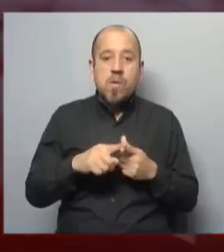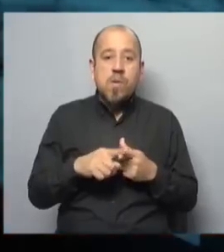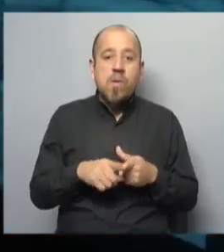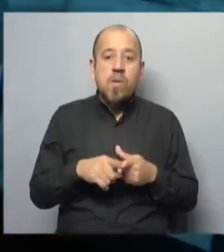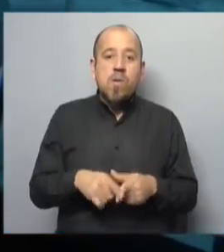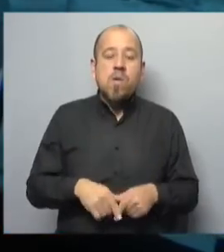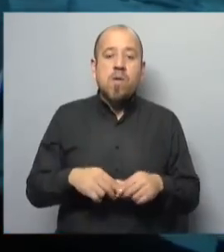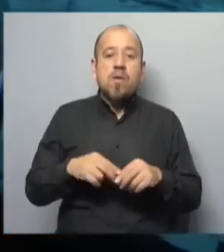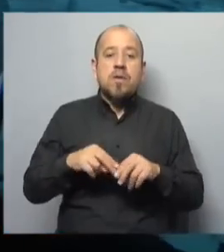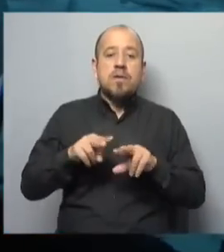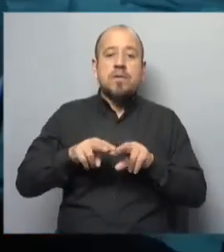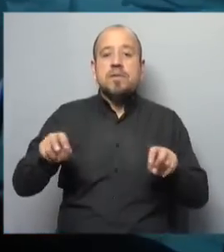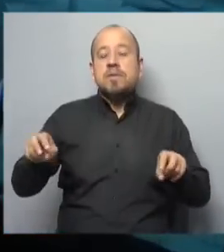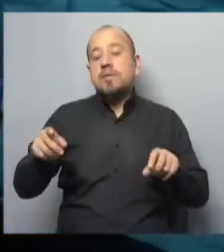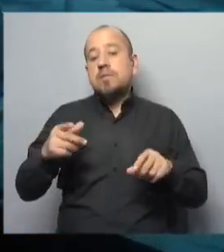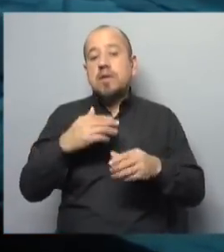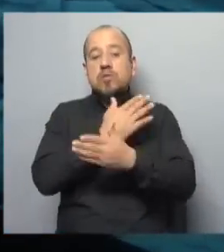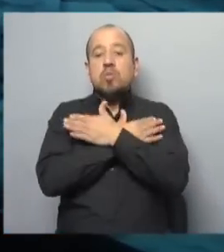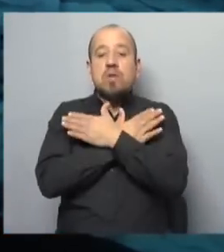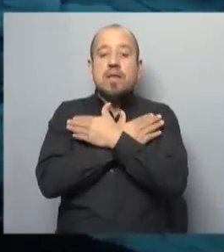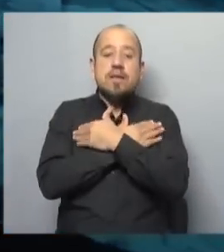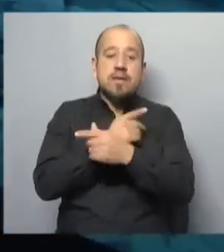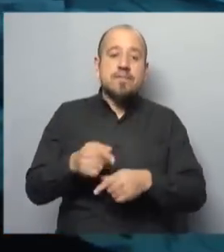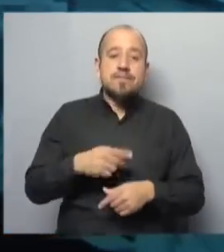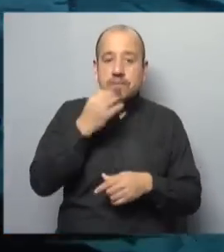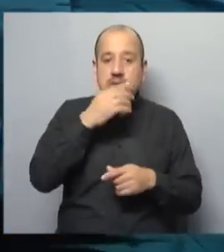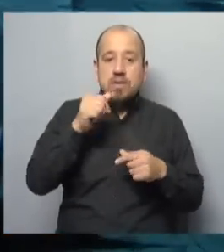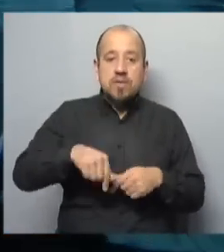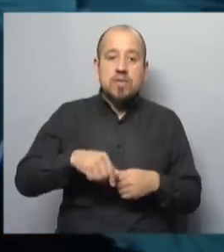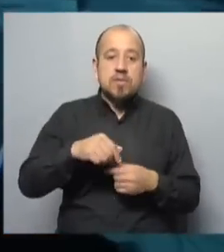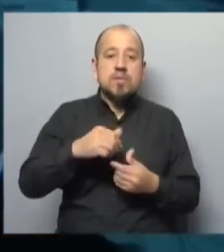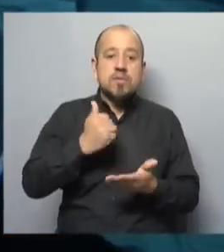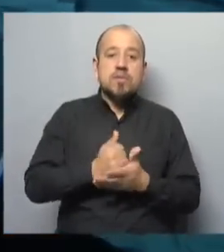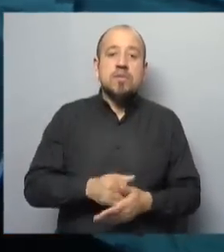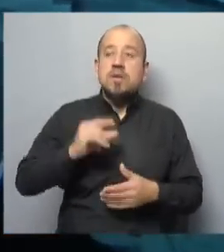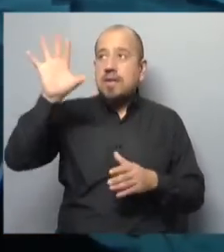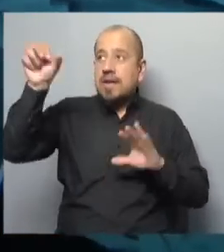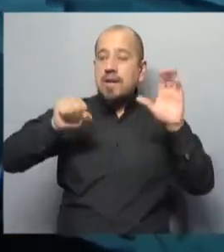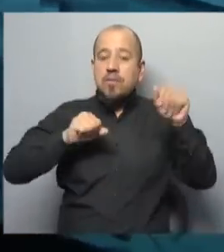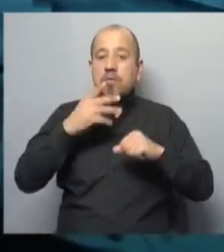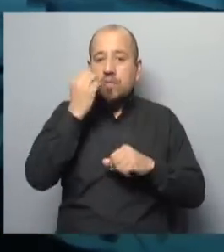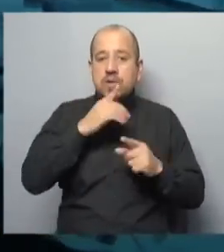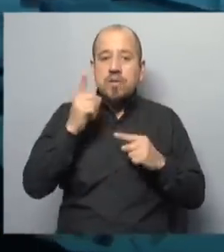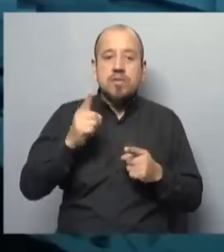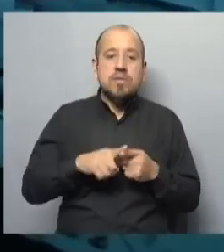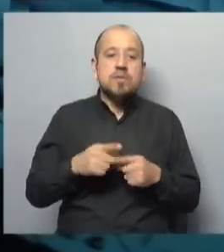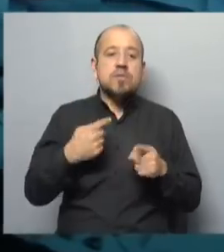van a ser los mejor estaban acá lo nuestro y además tenemos los mejores de afuera